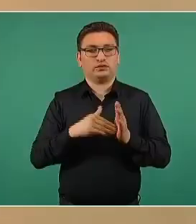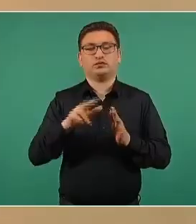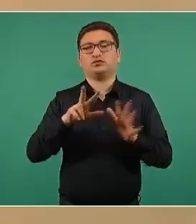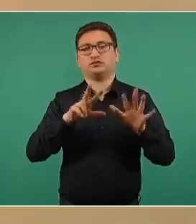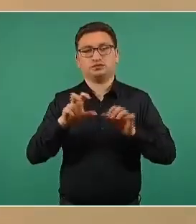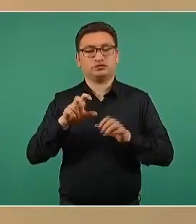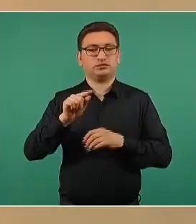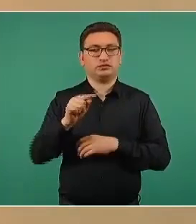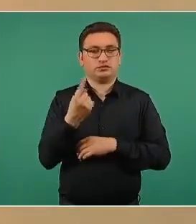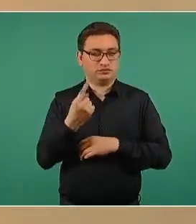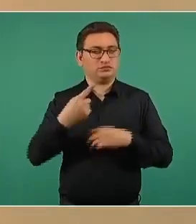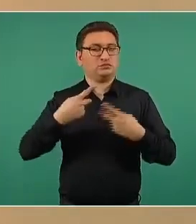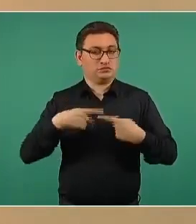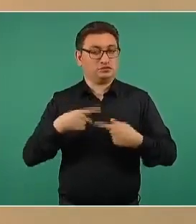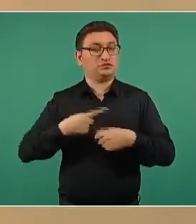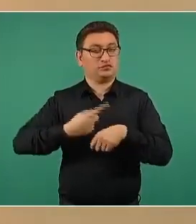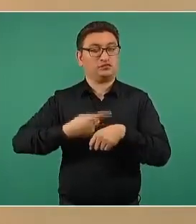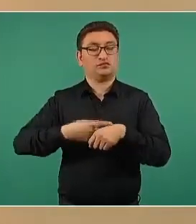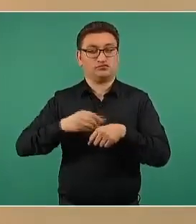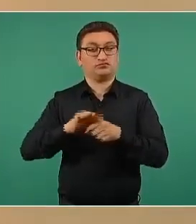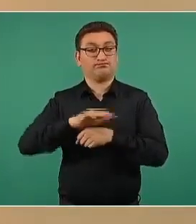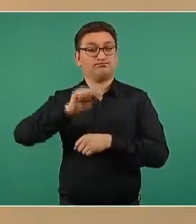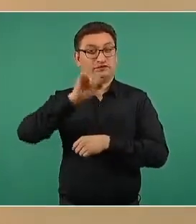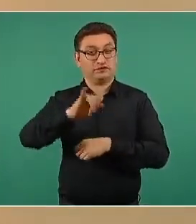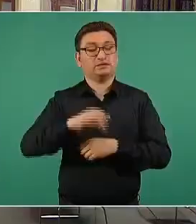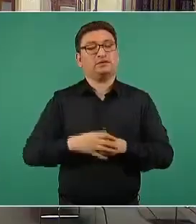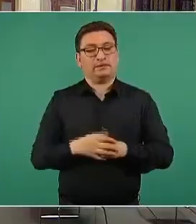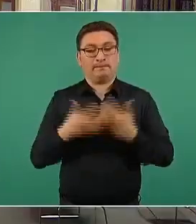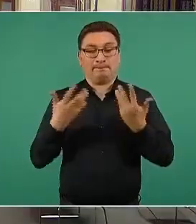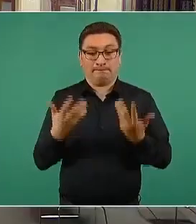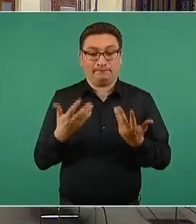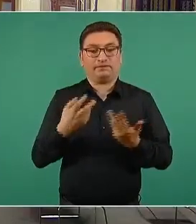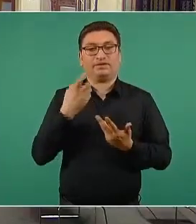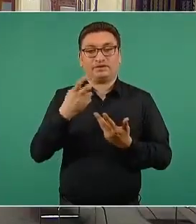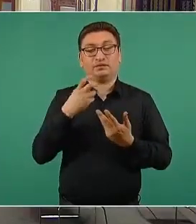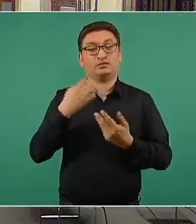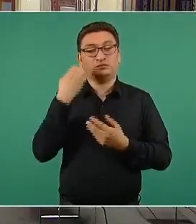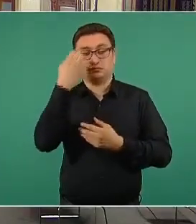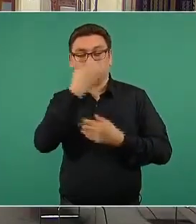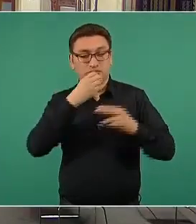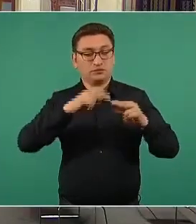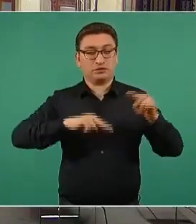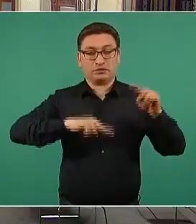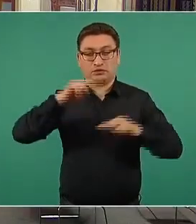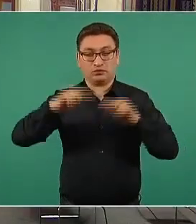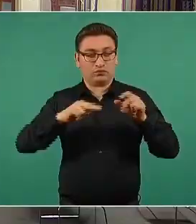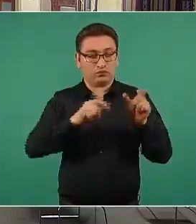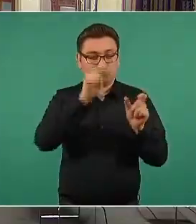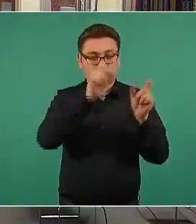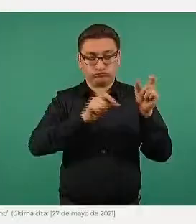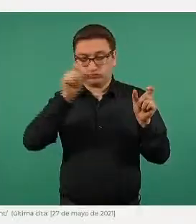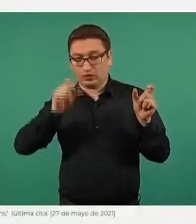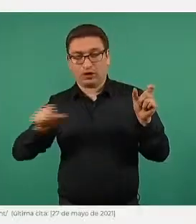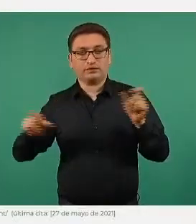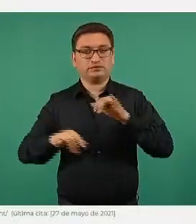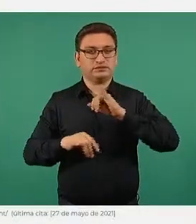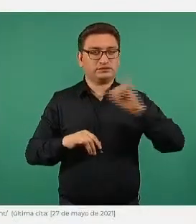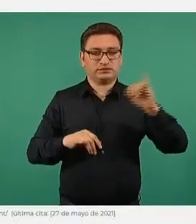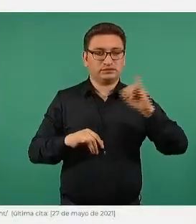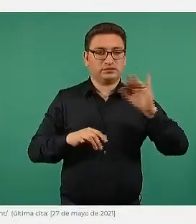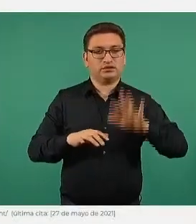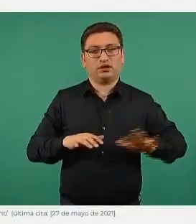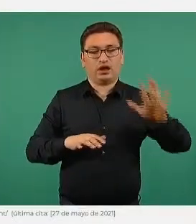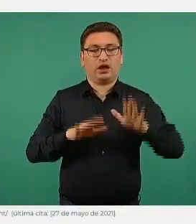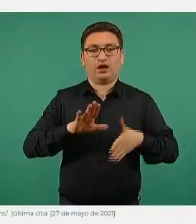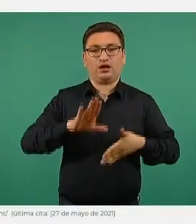168.040.871 casos confirmados a nivel mundial, y como pueden observar también en las gráficas, del lado izquierdo se encuentra la región de